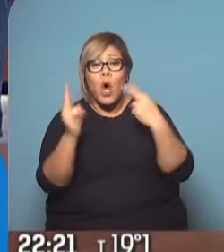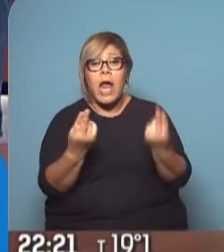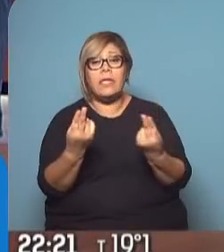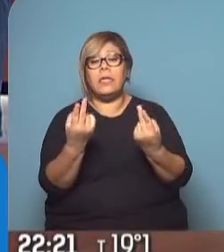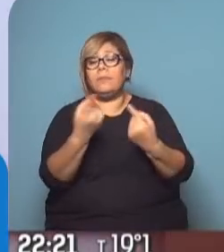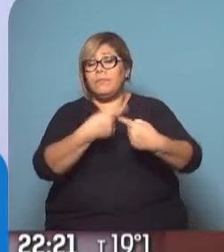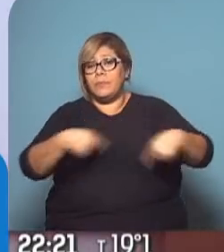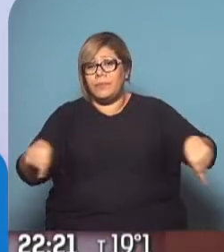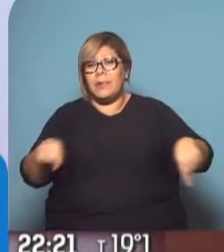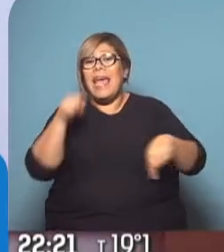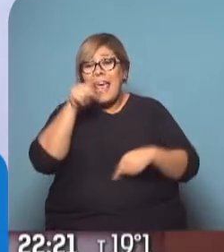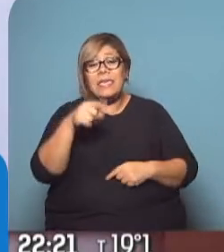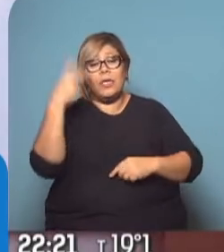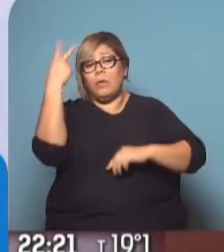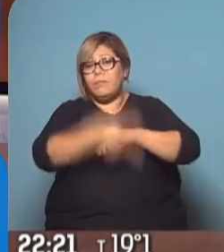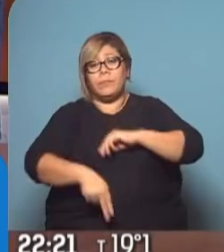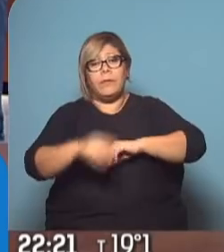Y eso es lo que tenemos que ponerle fin.